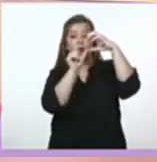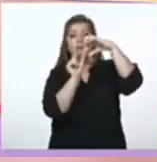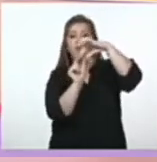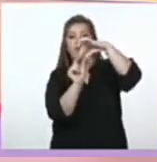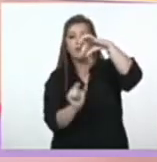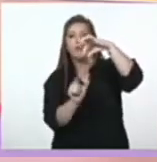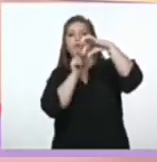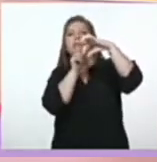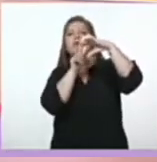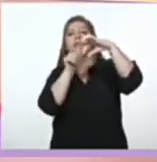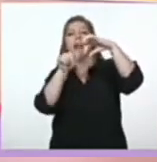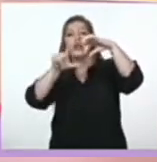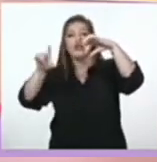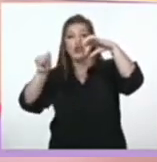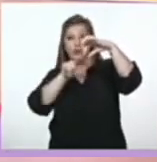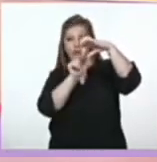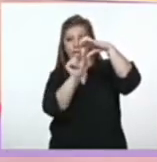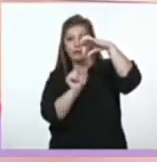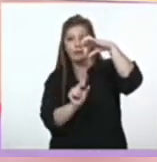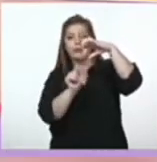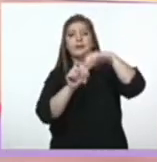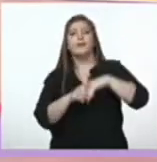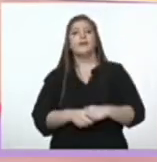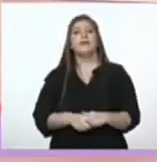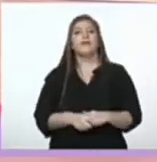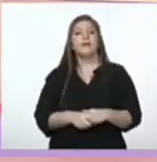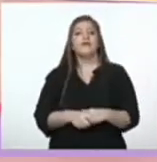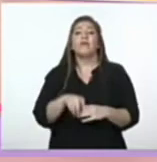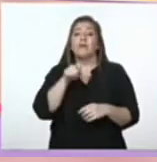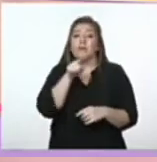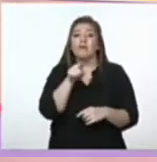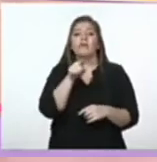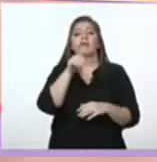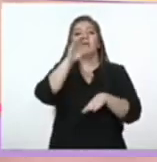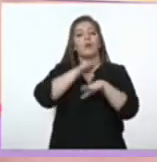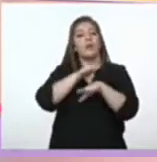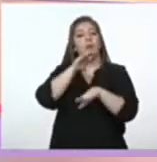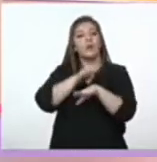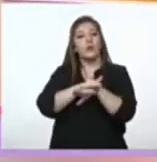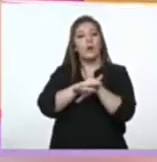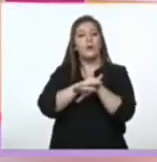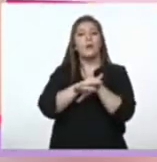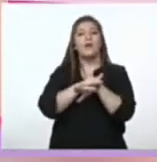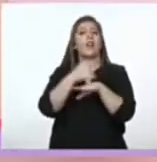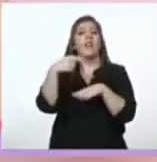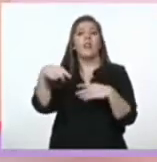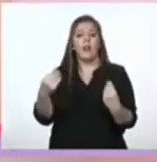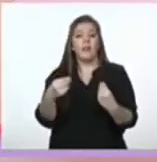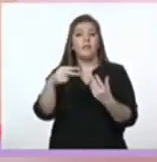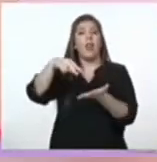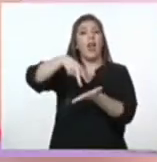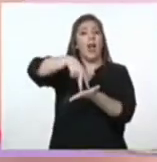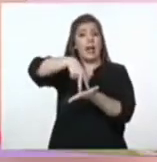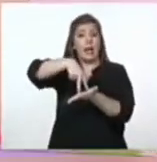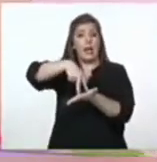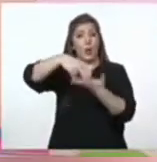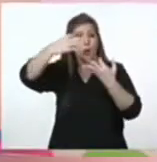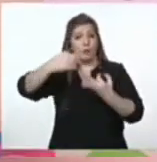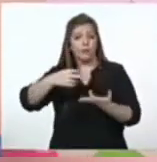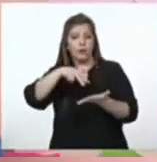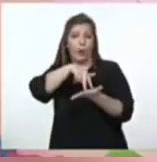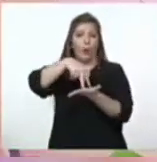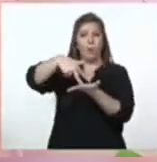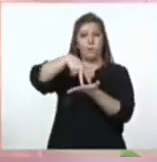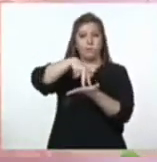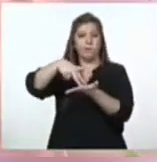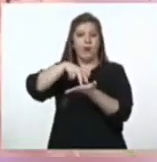encefálico, va a ser el órgano que se va a ocupar, como decíamos recién, del equilibrio, del balance, ¿no? Como